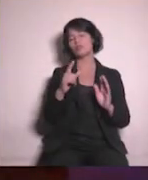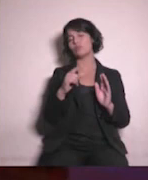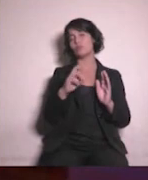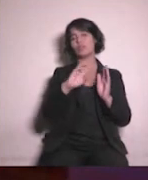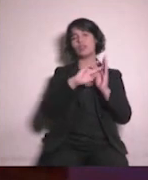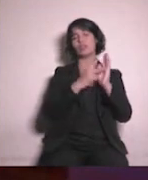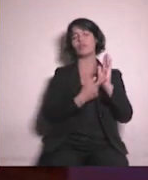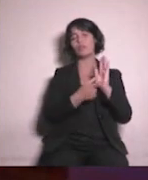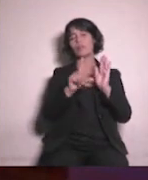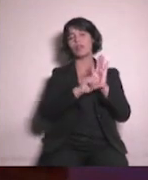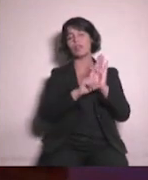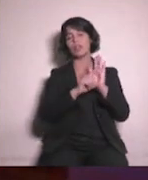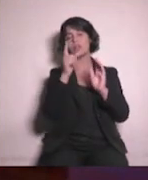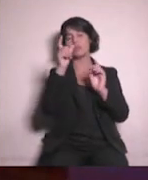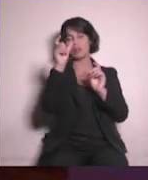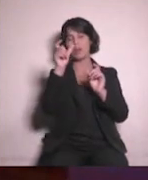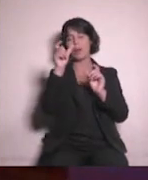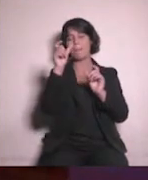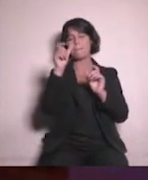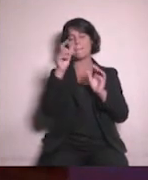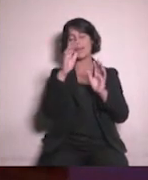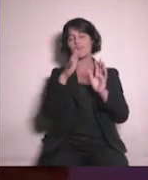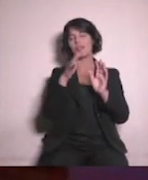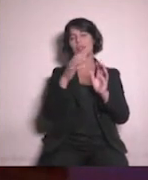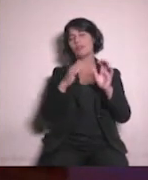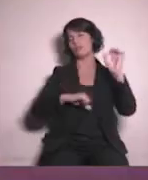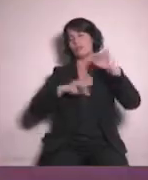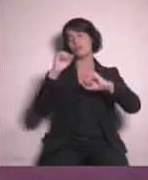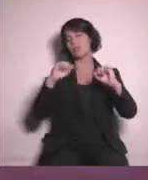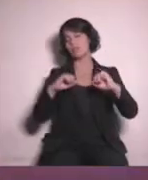figura externa que asesora,